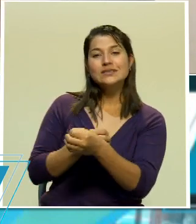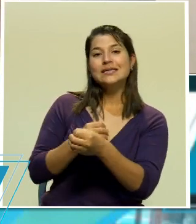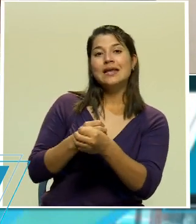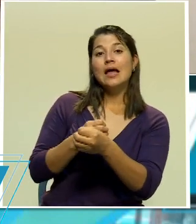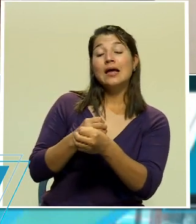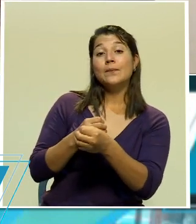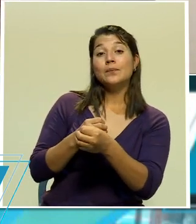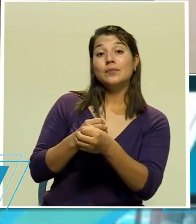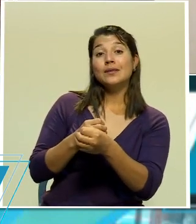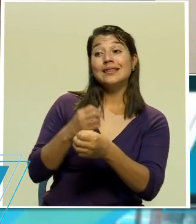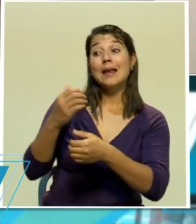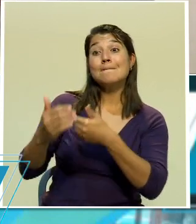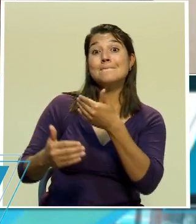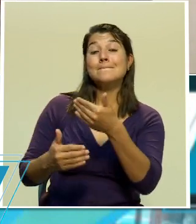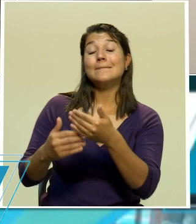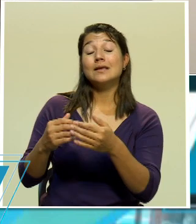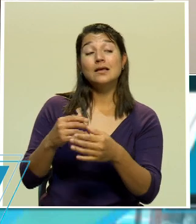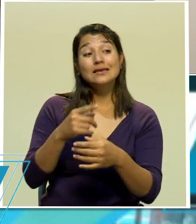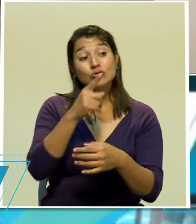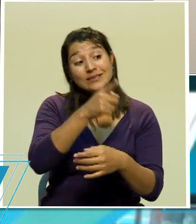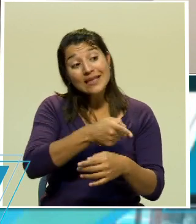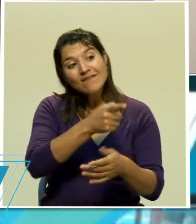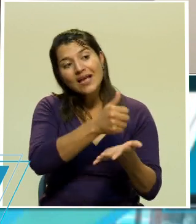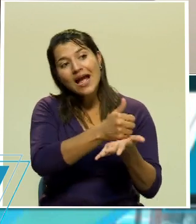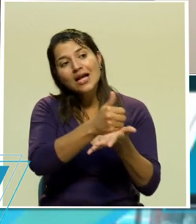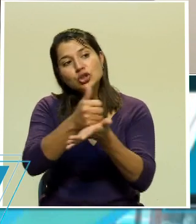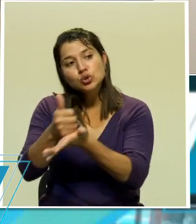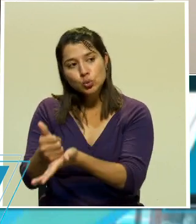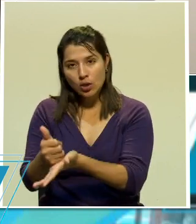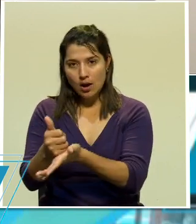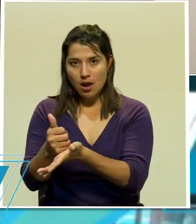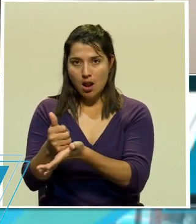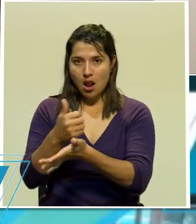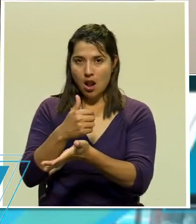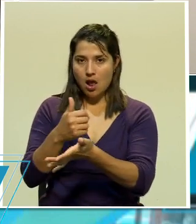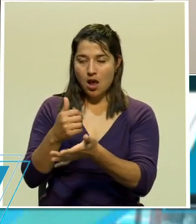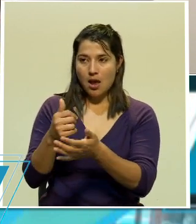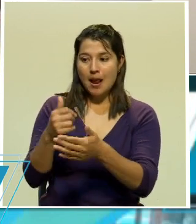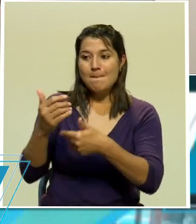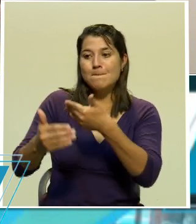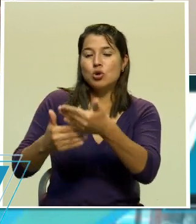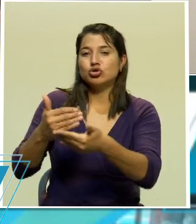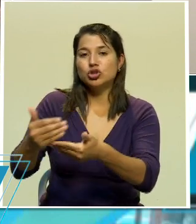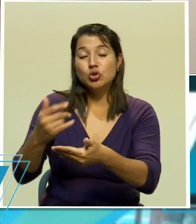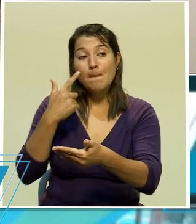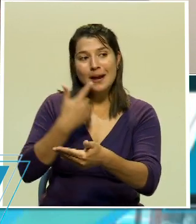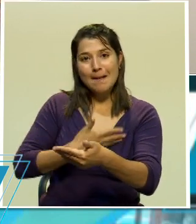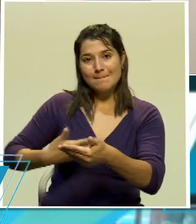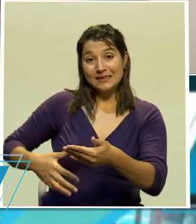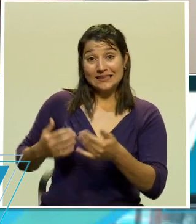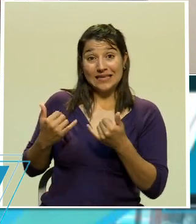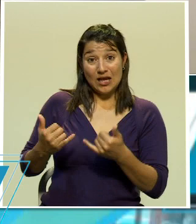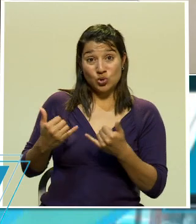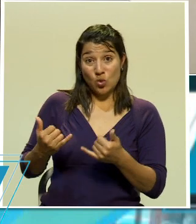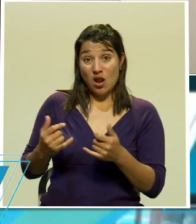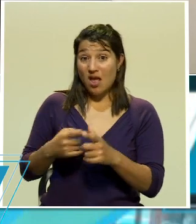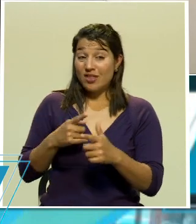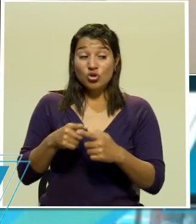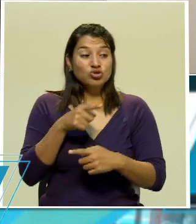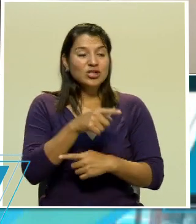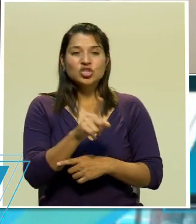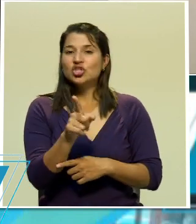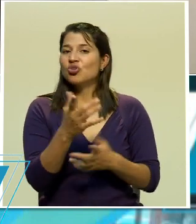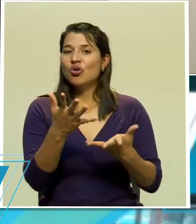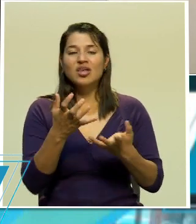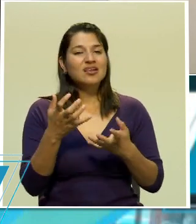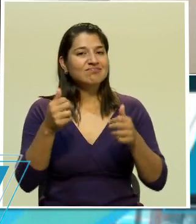transición. Y esa persona en este momento se está resistiendo a declarar, a emitir esa nota, por decirlo así. Entonces, en este momento, todas